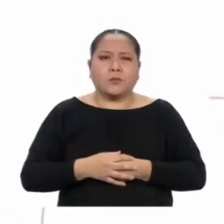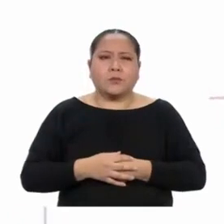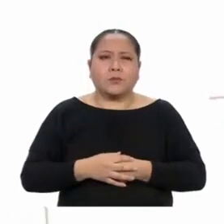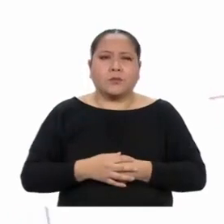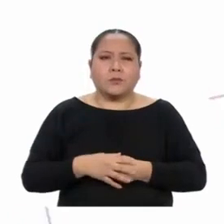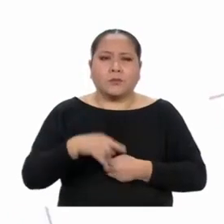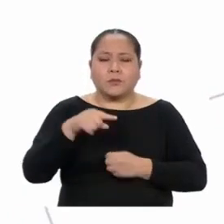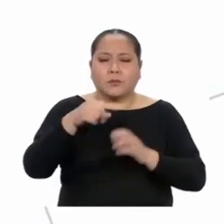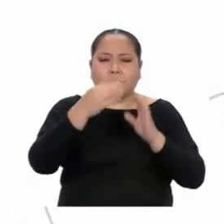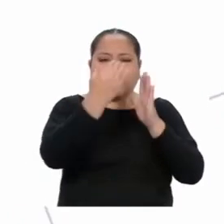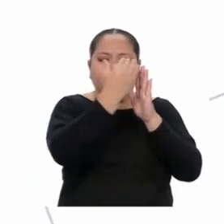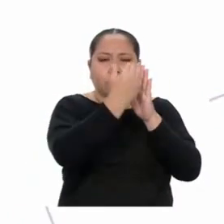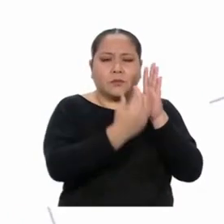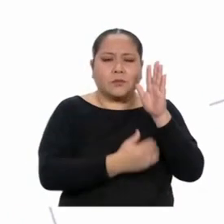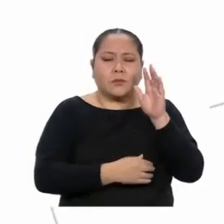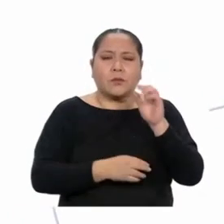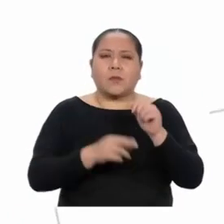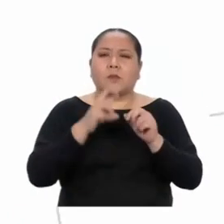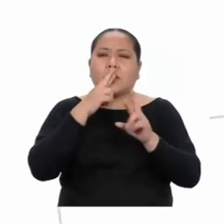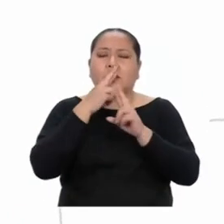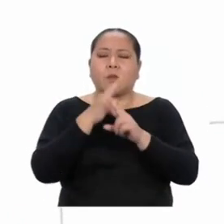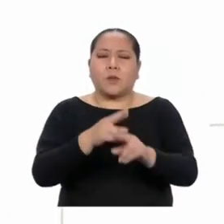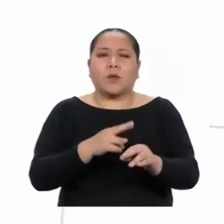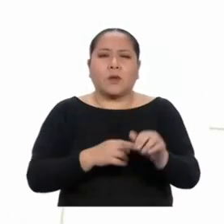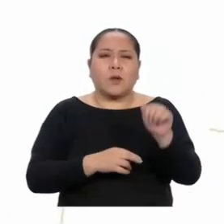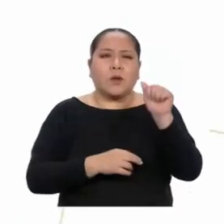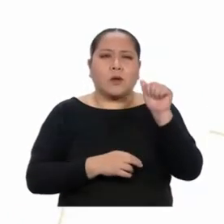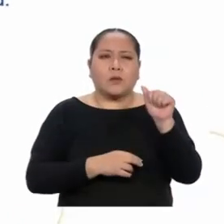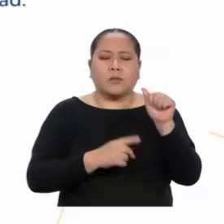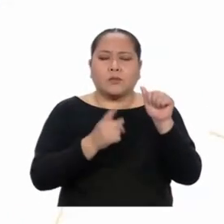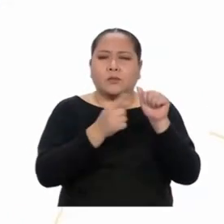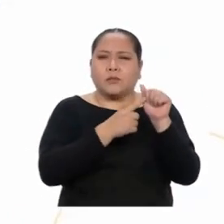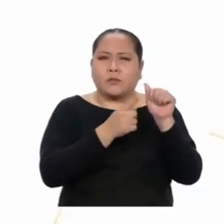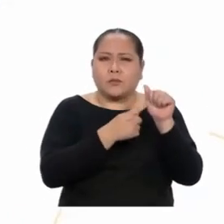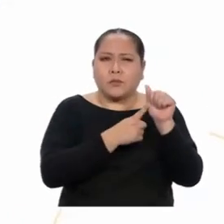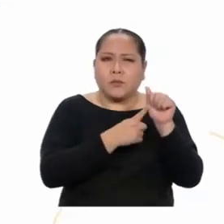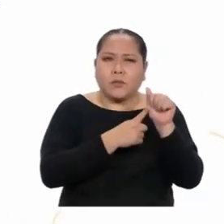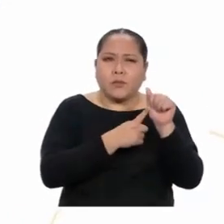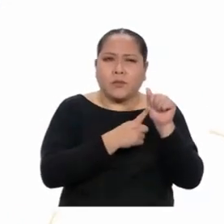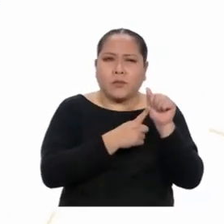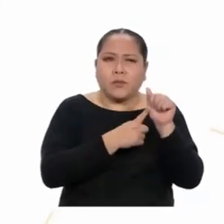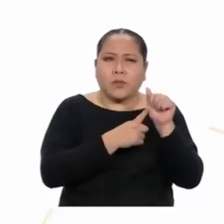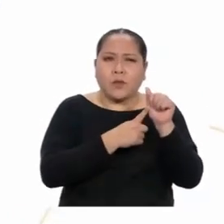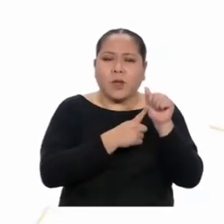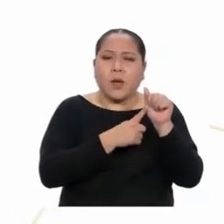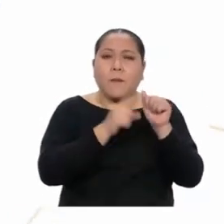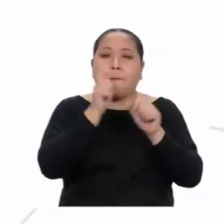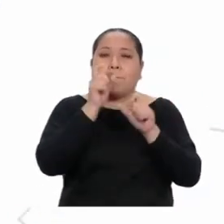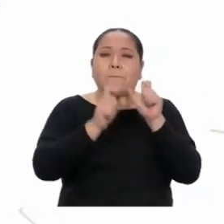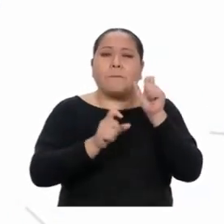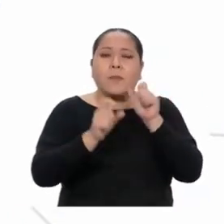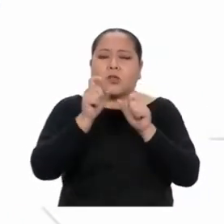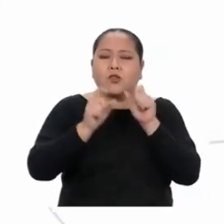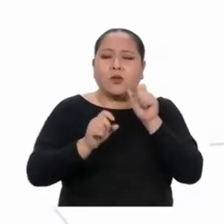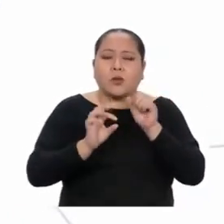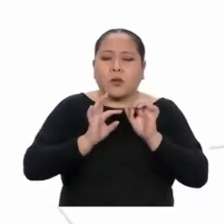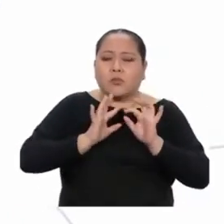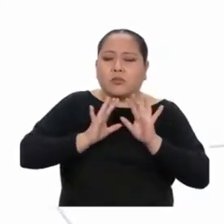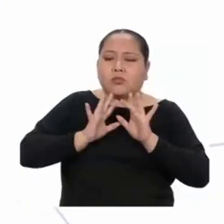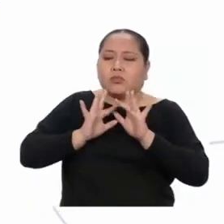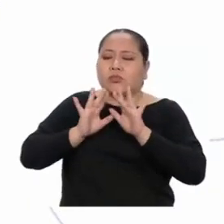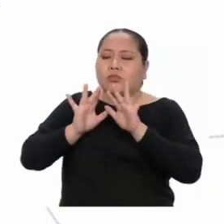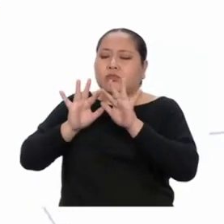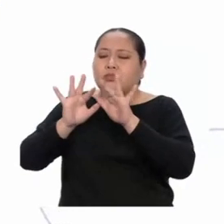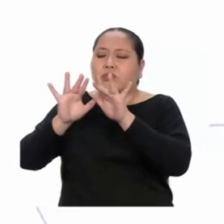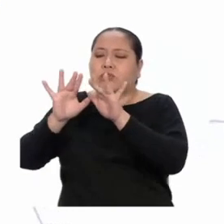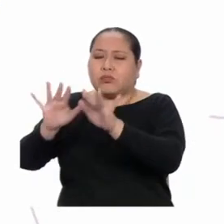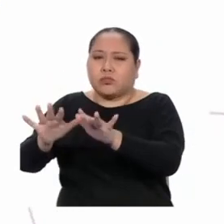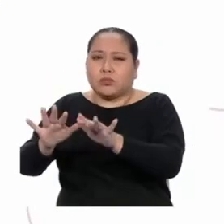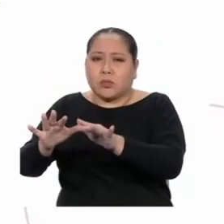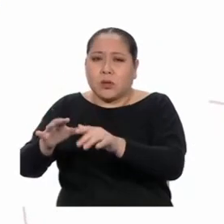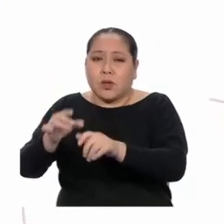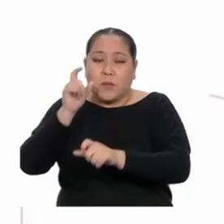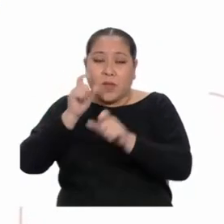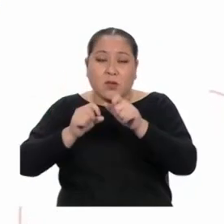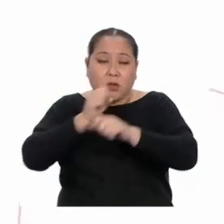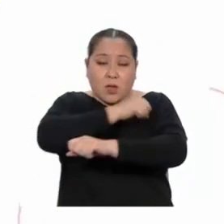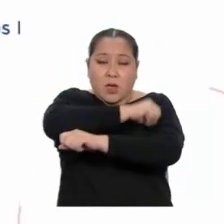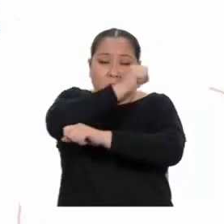Las alternativas de respuesta son A. La migración de quechohablantes del campo a la